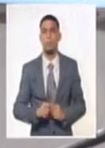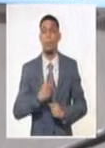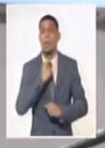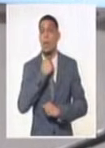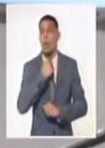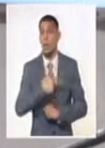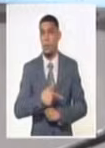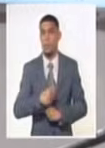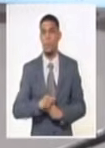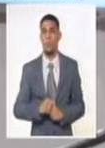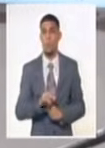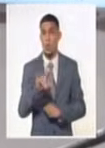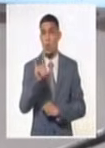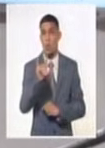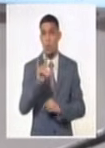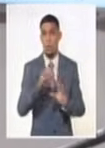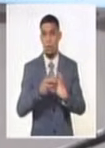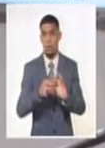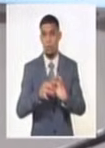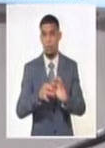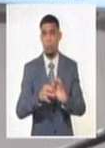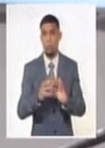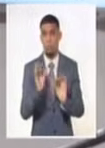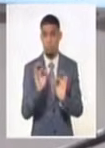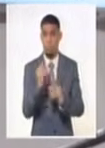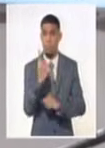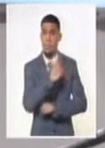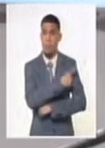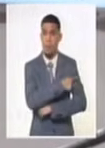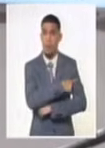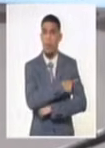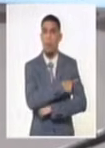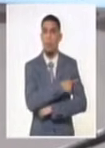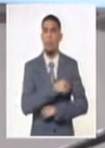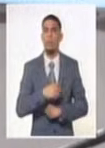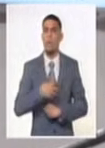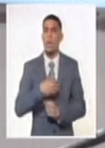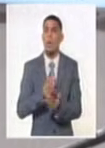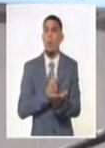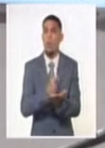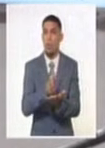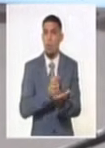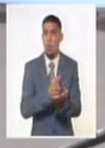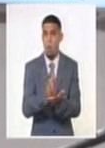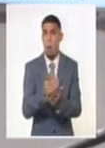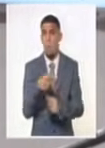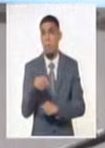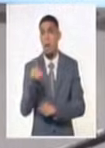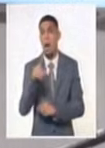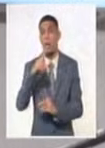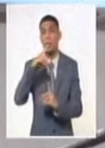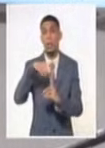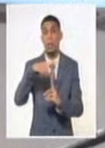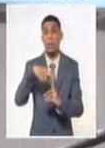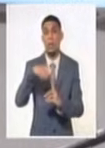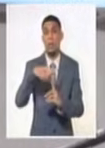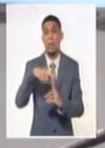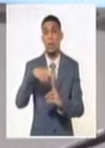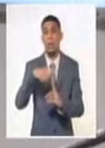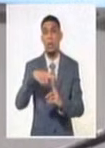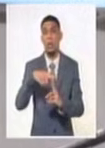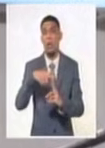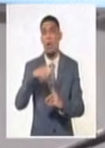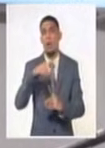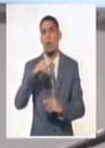del 9º grado, que también tiene no solo la continuidad de estudios hacia la educación técnico y profesional y preuniversitario, sino que